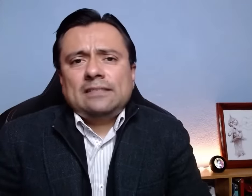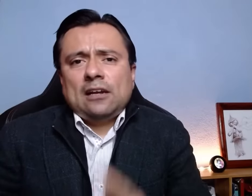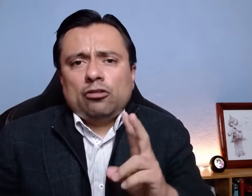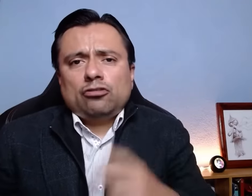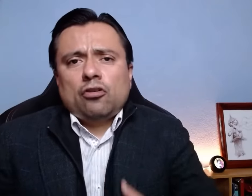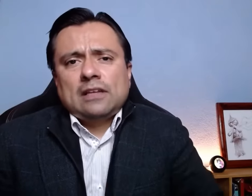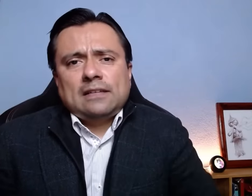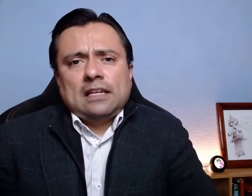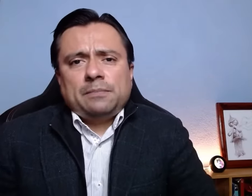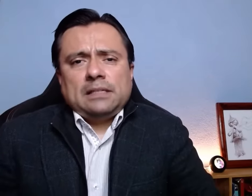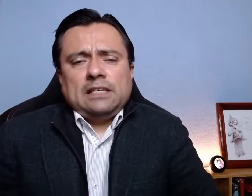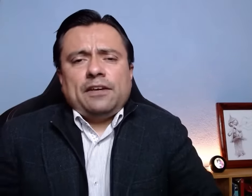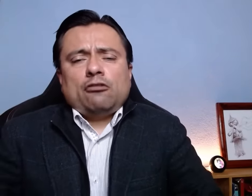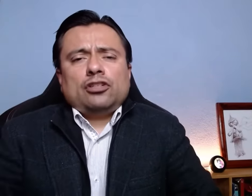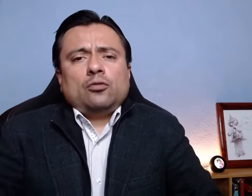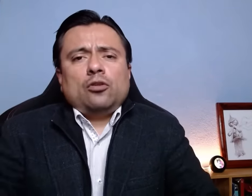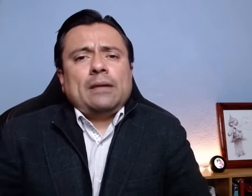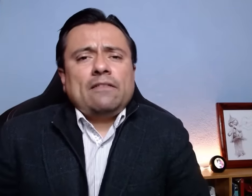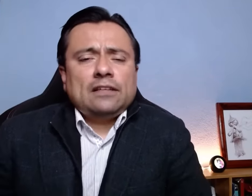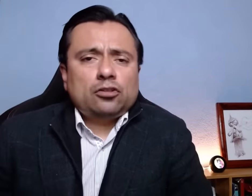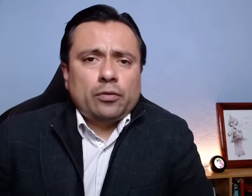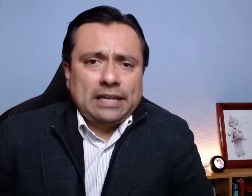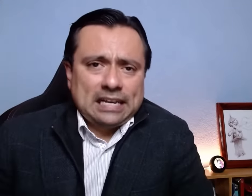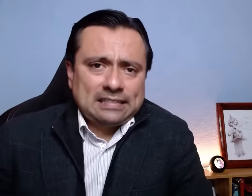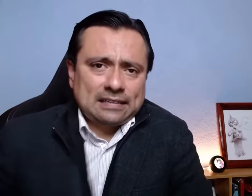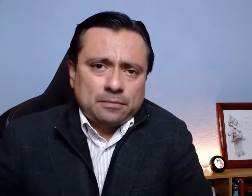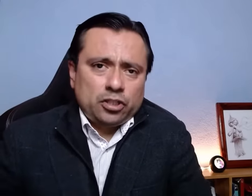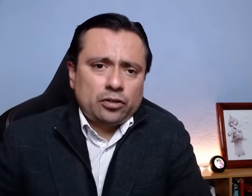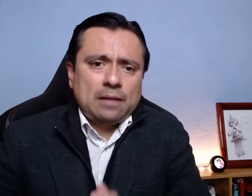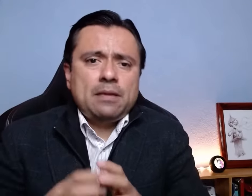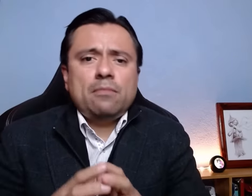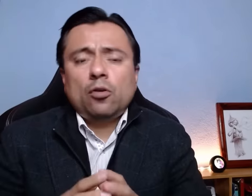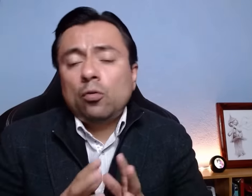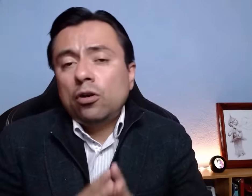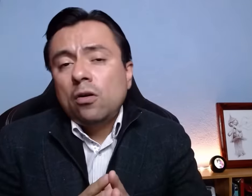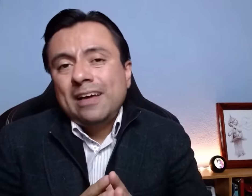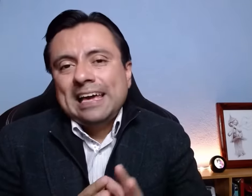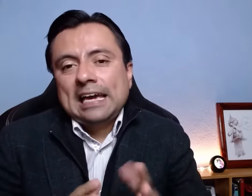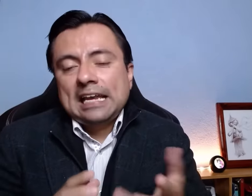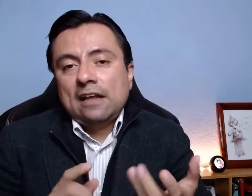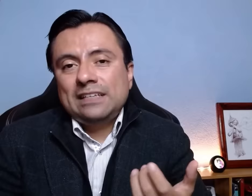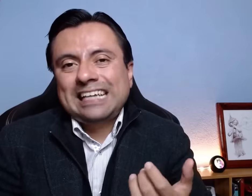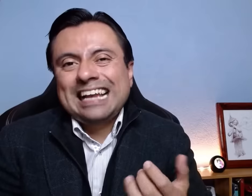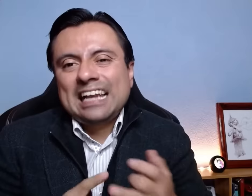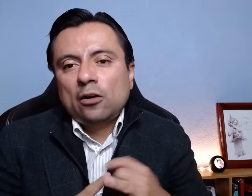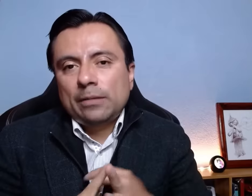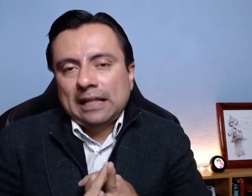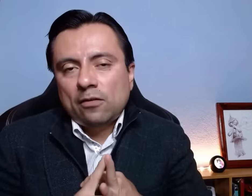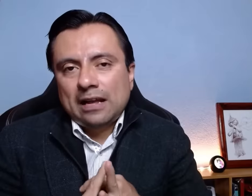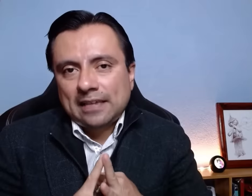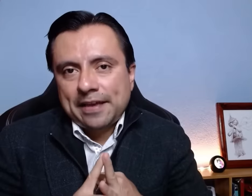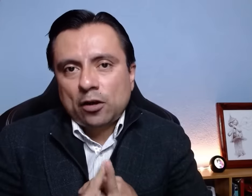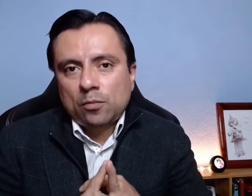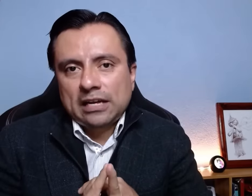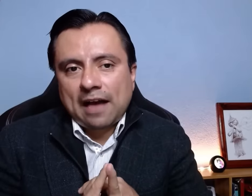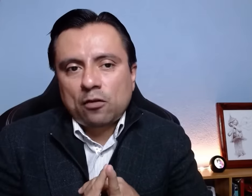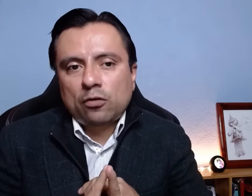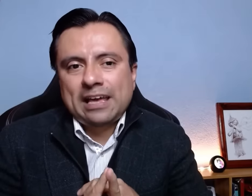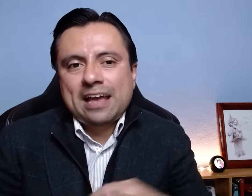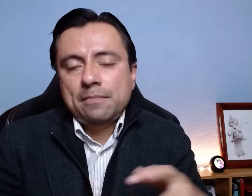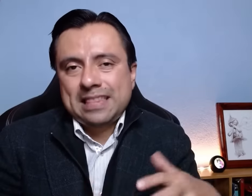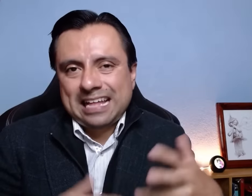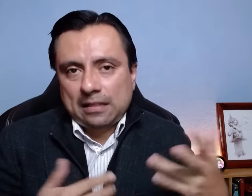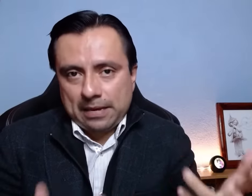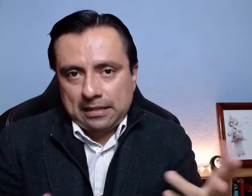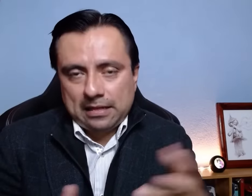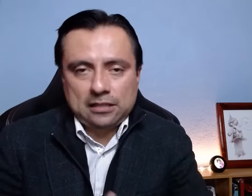le molestaron 2 cosas en específico, según lo manifestó en esa transmisión en vivo. 1, que ni el fiscal ni la gobernadora se hayan comunicado con